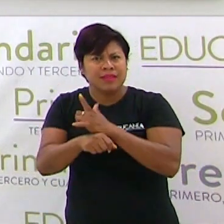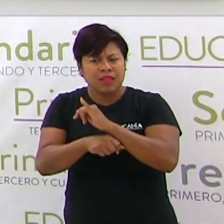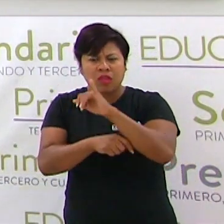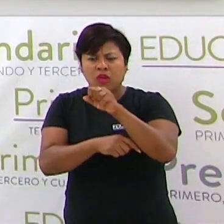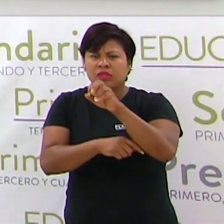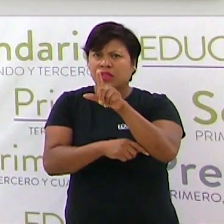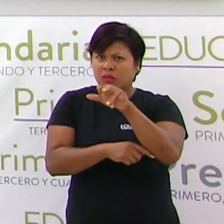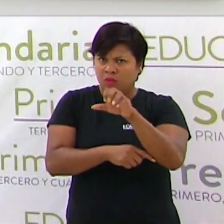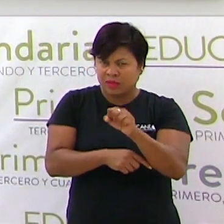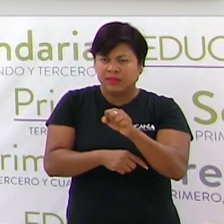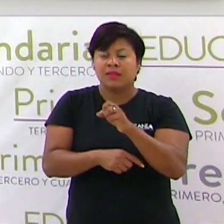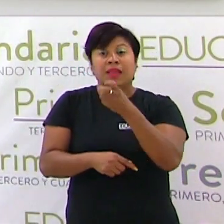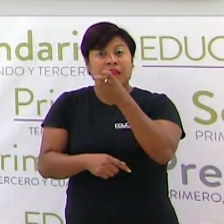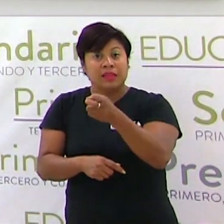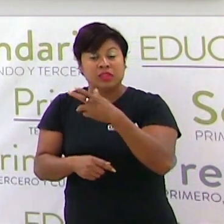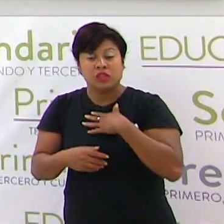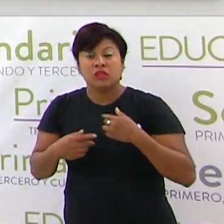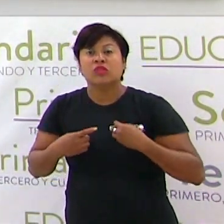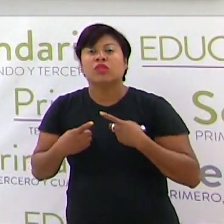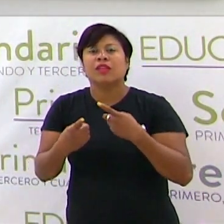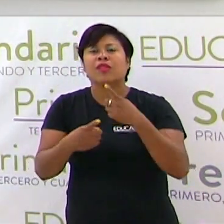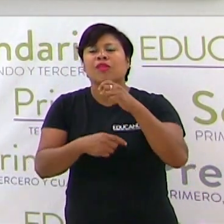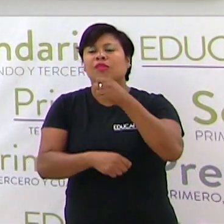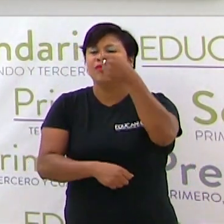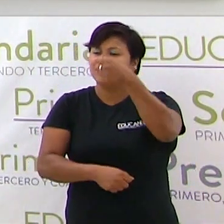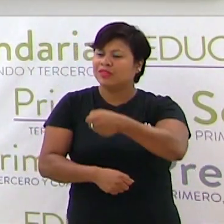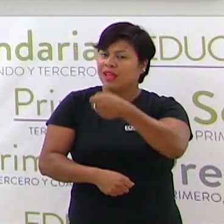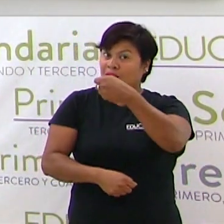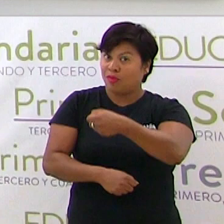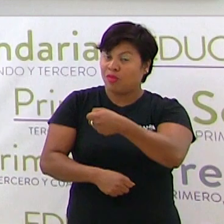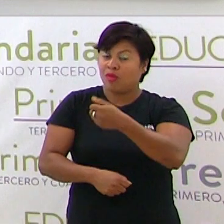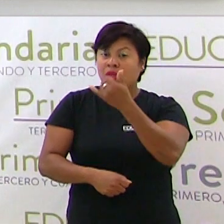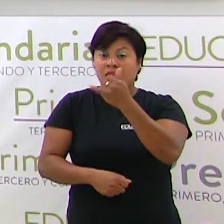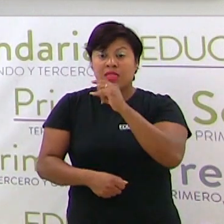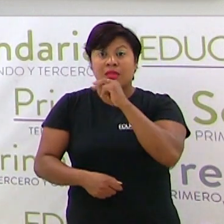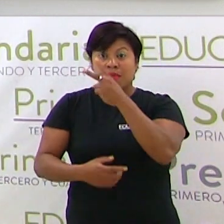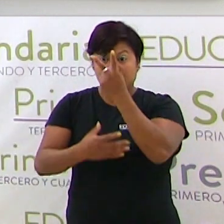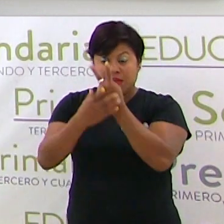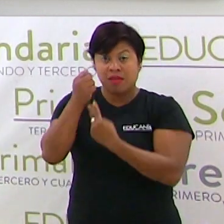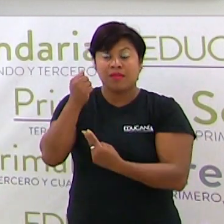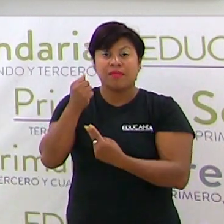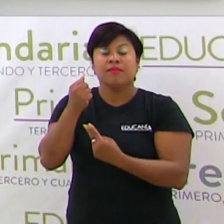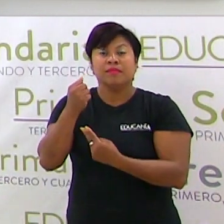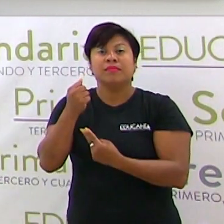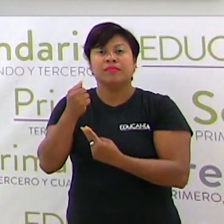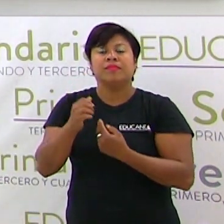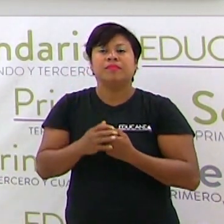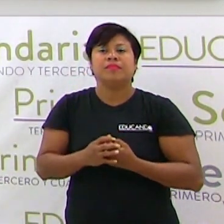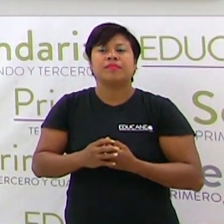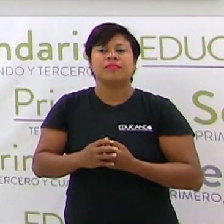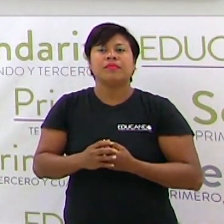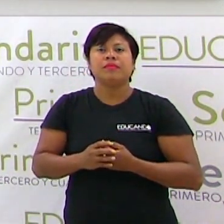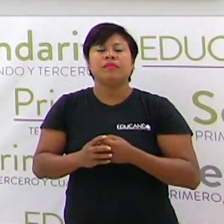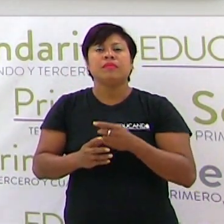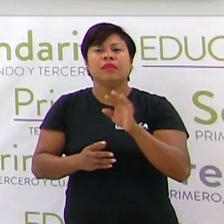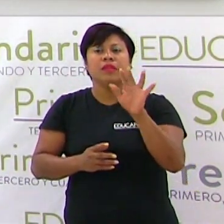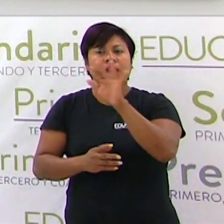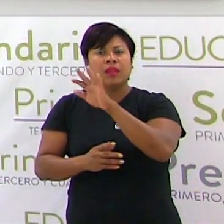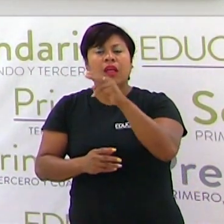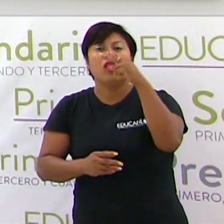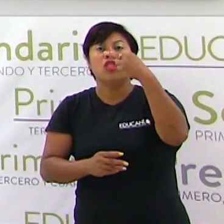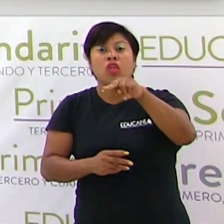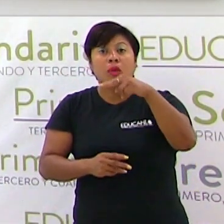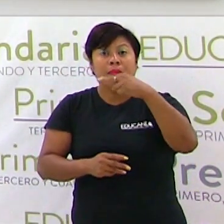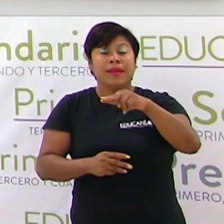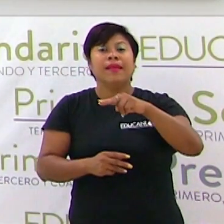aquí estoy dando un saludo y al mismo tiempo estoy enunciando el nombre